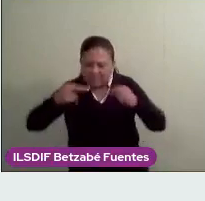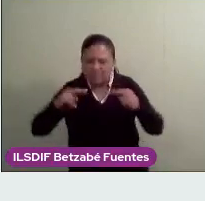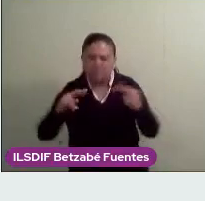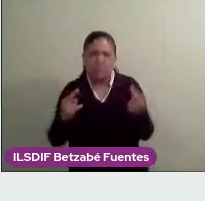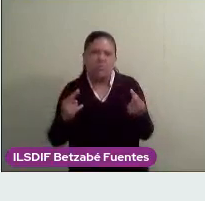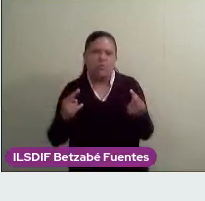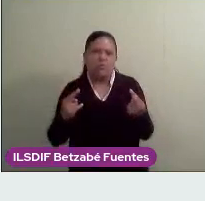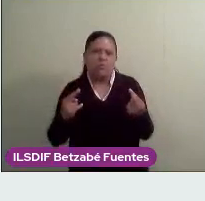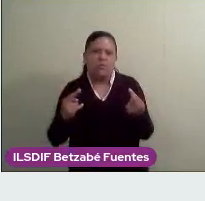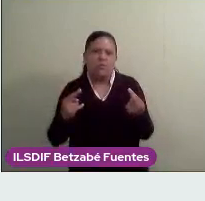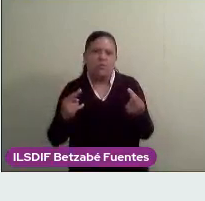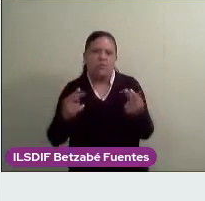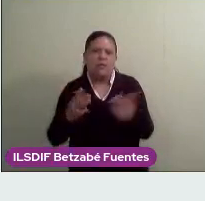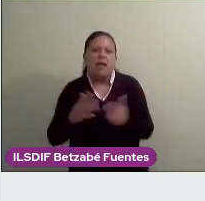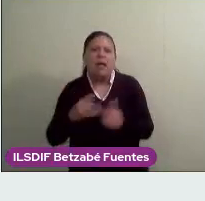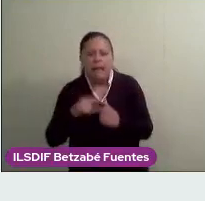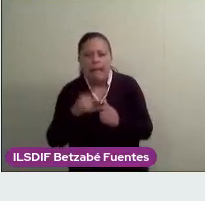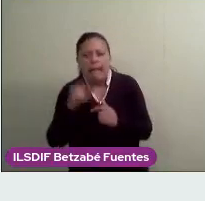hasta un